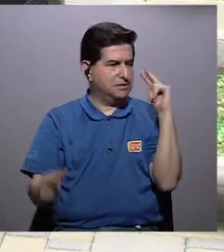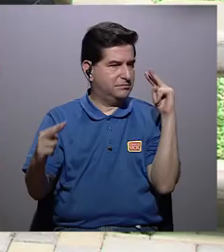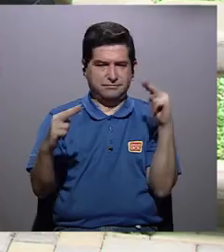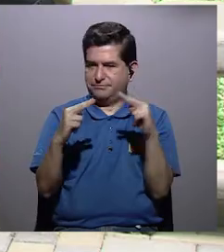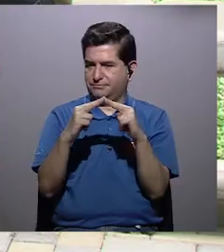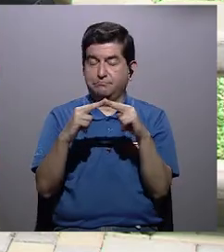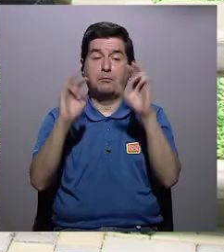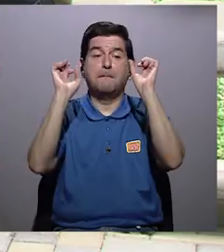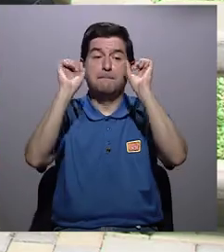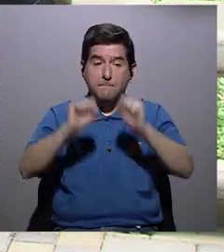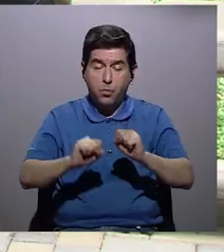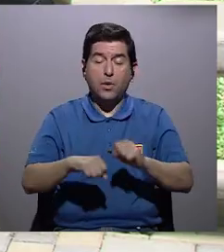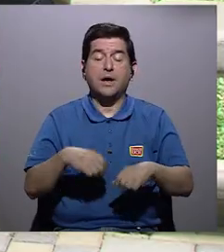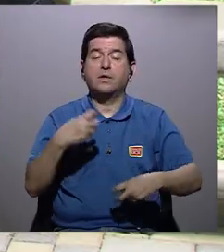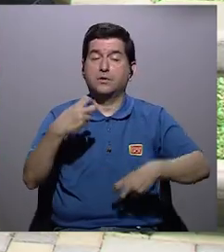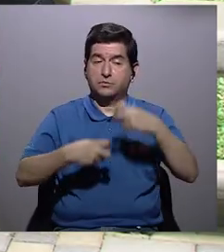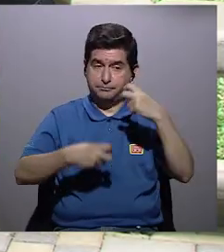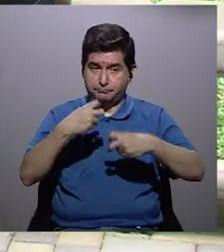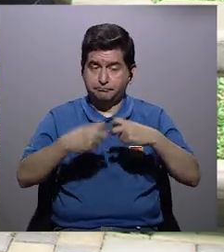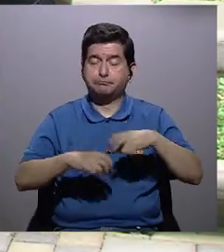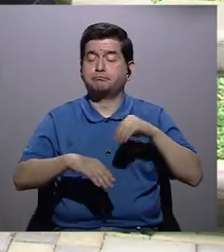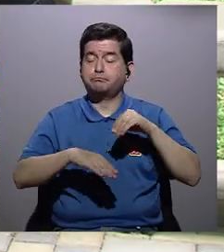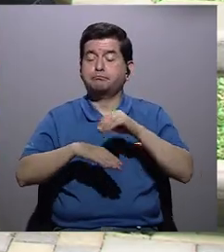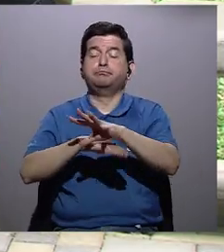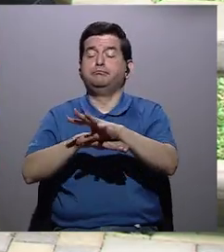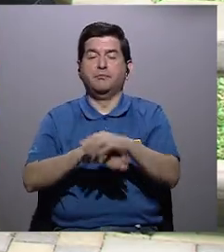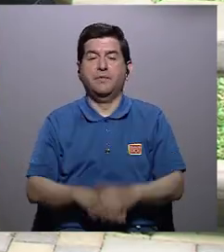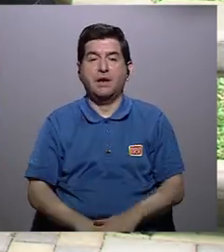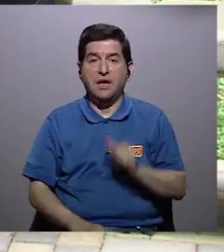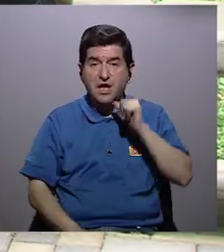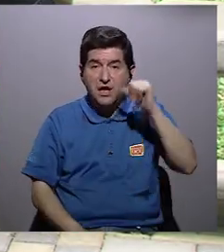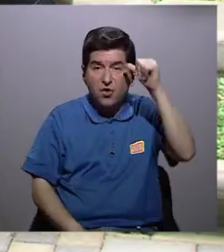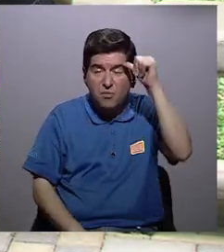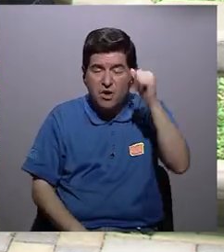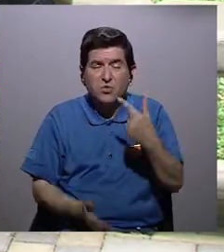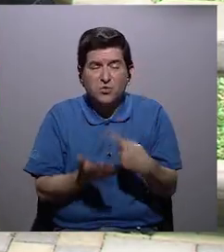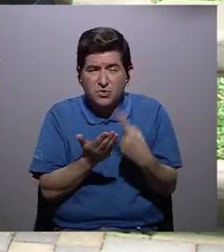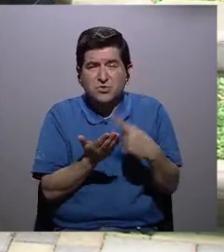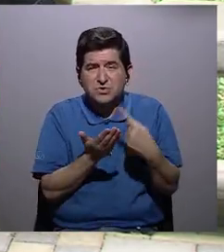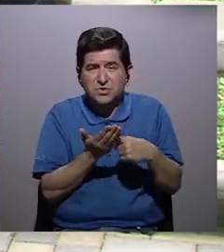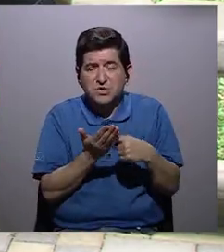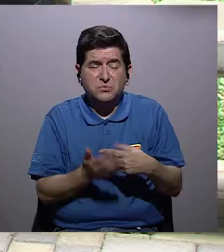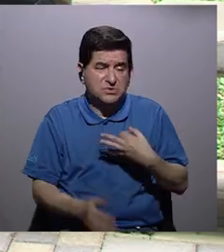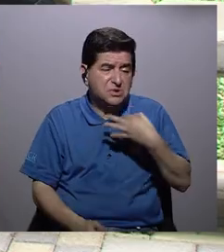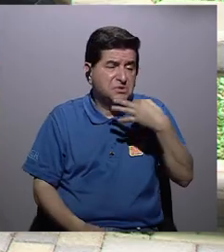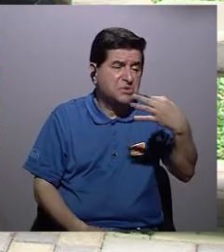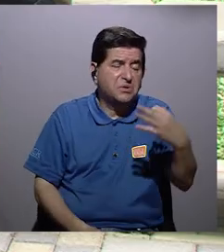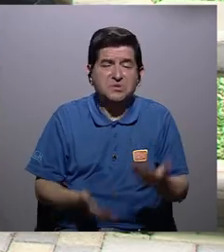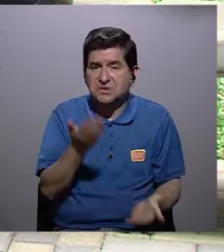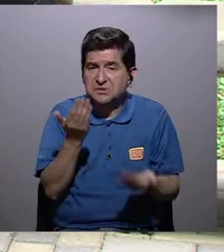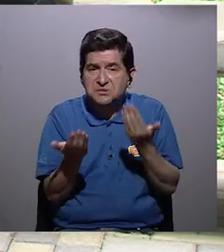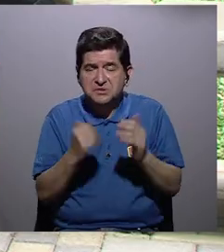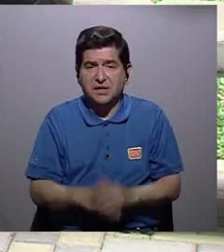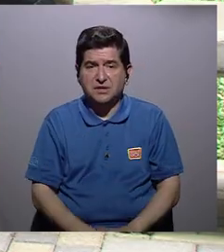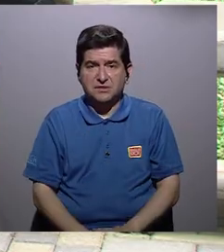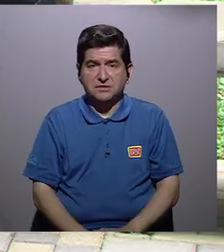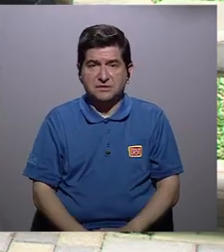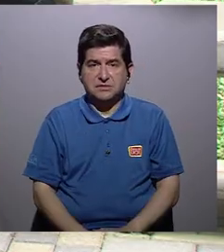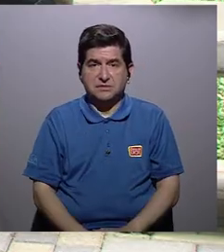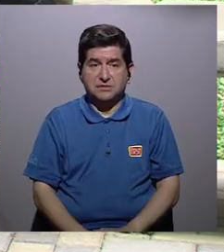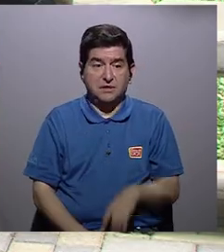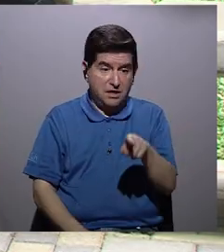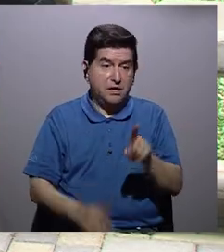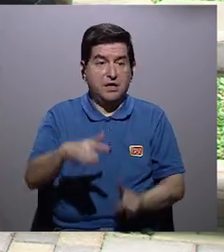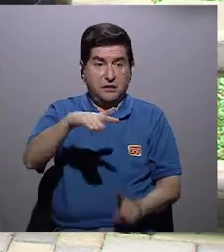desconocidas porque puede tener serias consecuencias. Y creo que a veces como adultos, aunque lo discutimos en la vida cotidiana, aunque incluso eso es lo